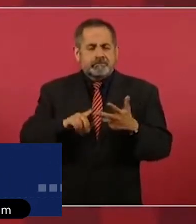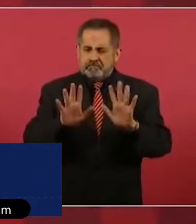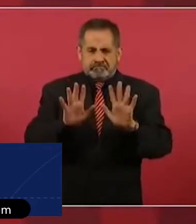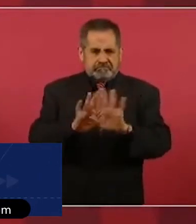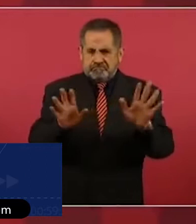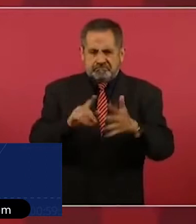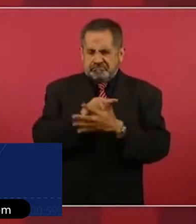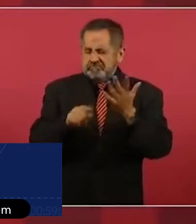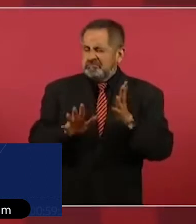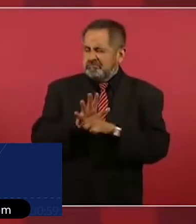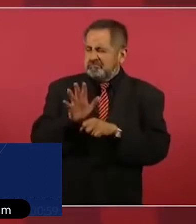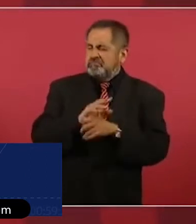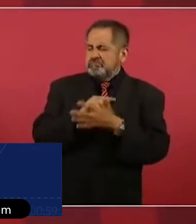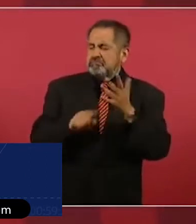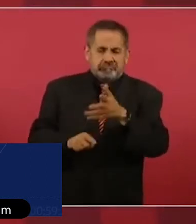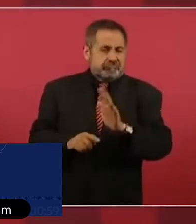básicamente.